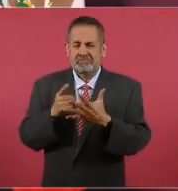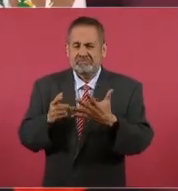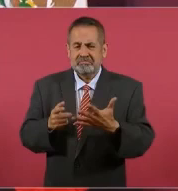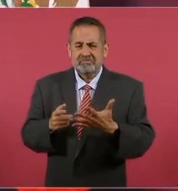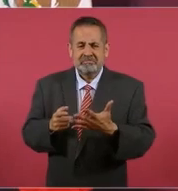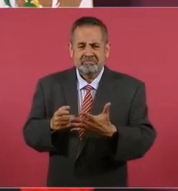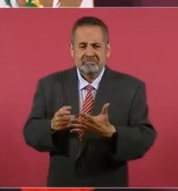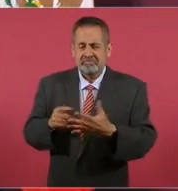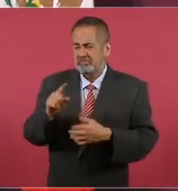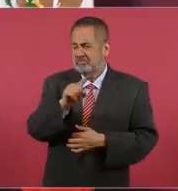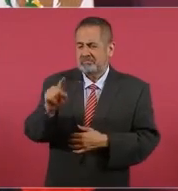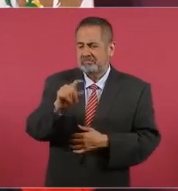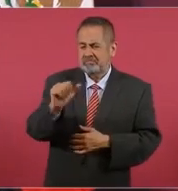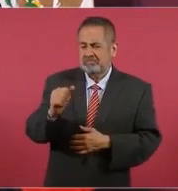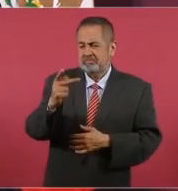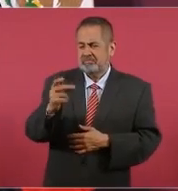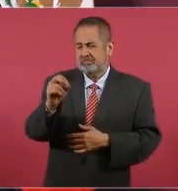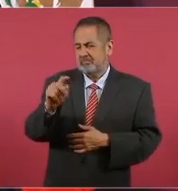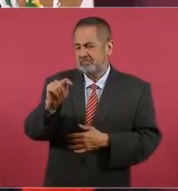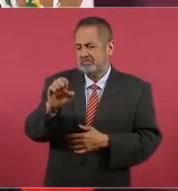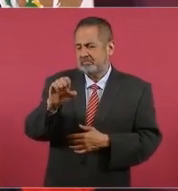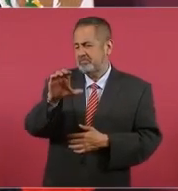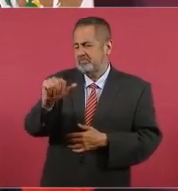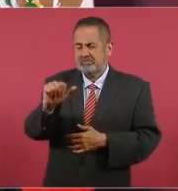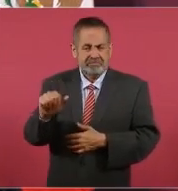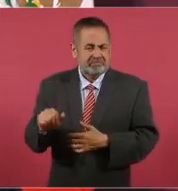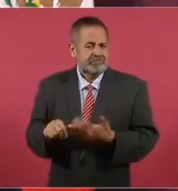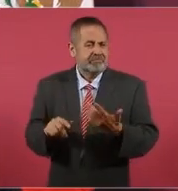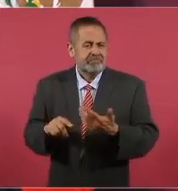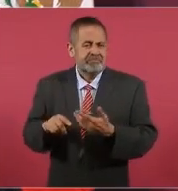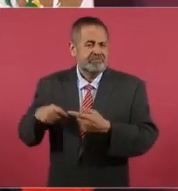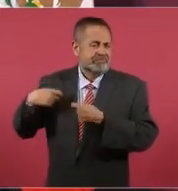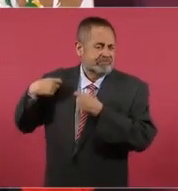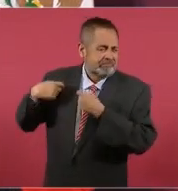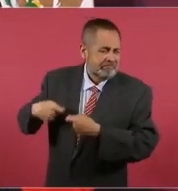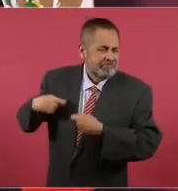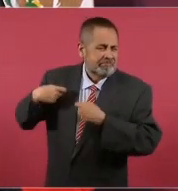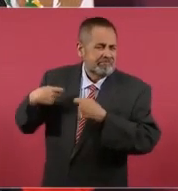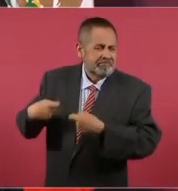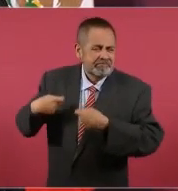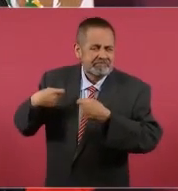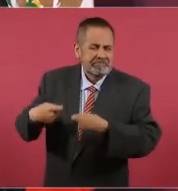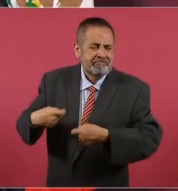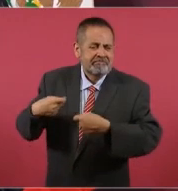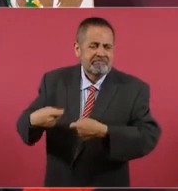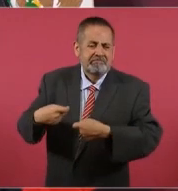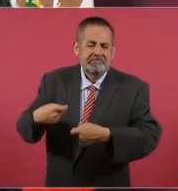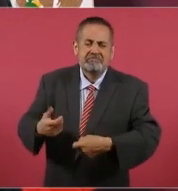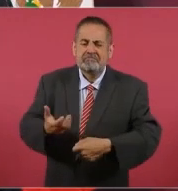y la cultura zapoteca, y somos herederos de eso,